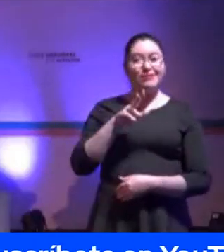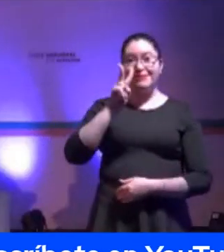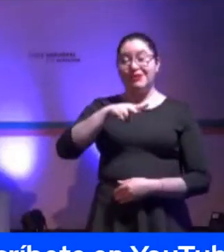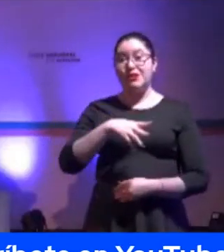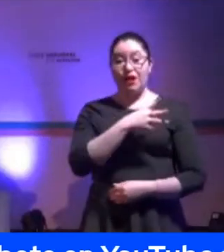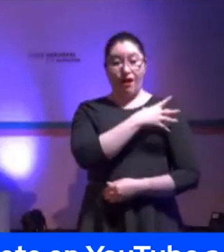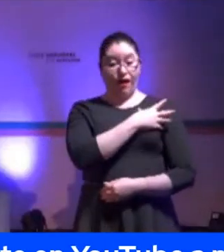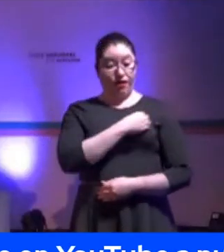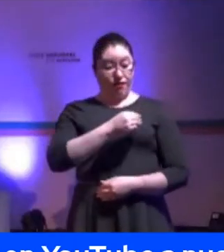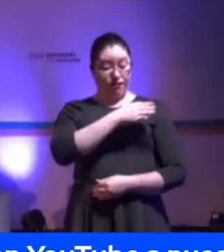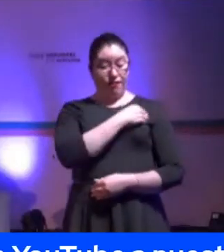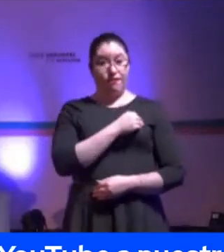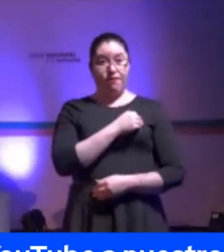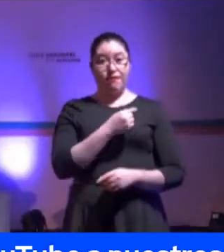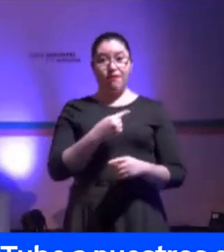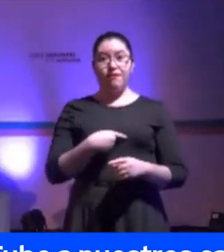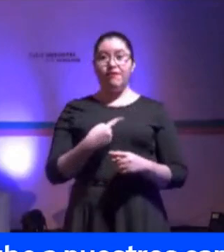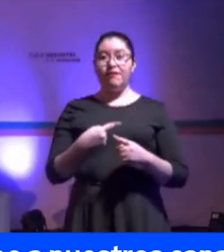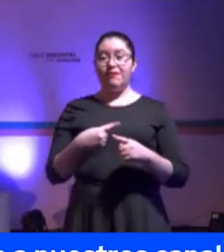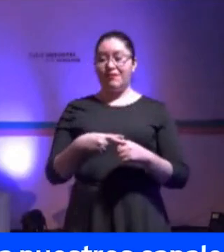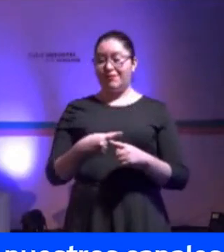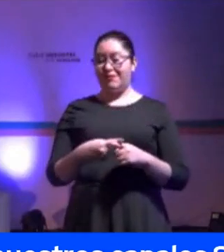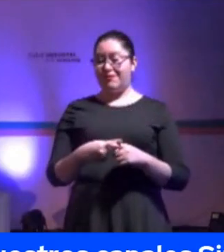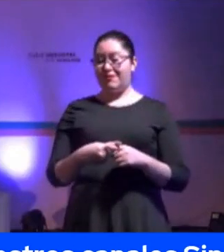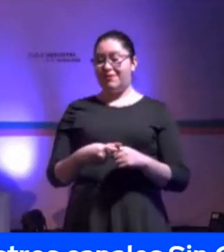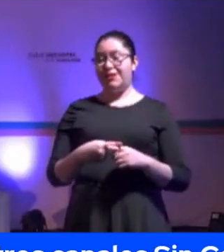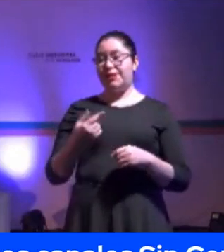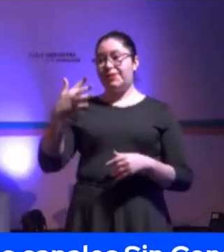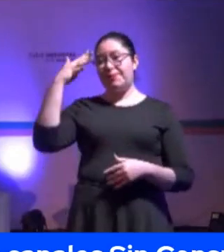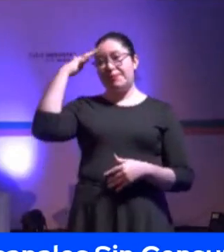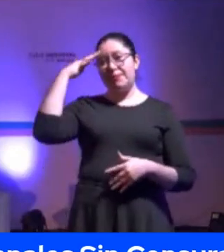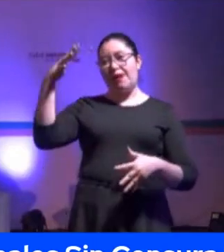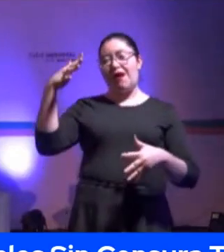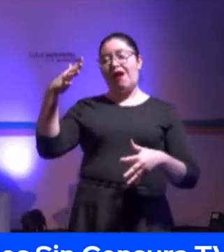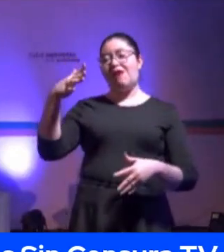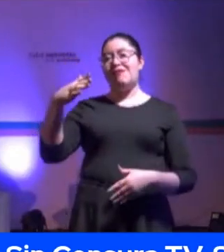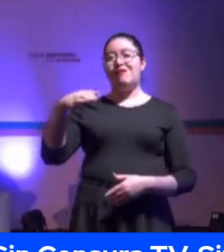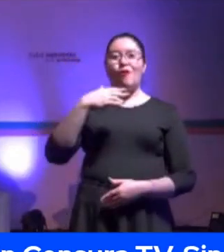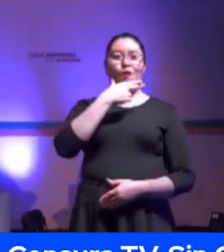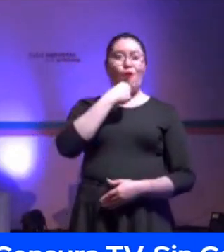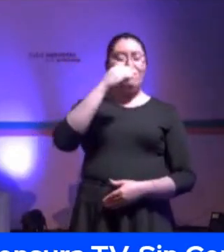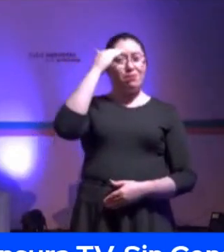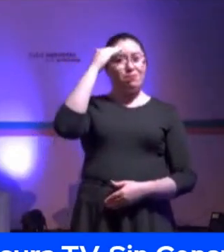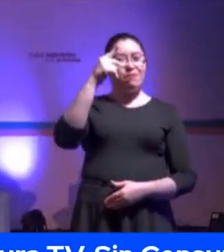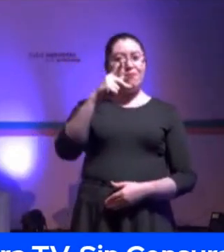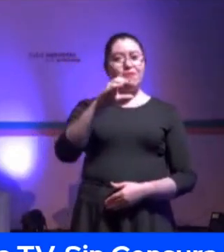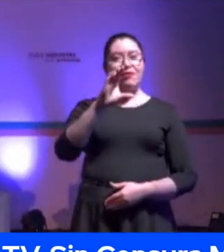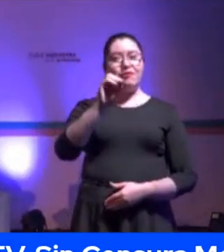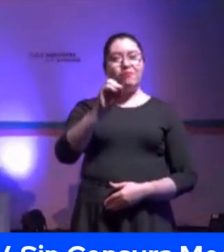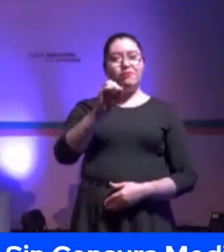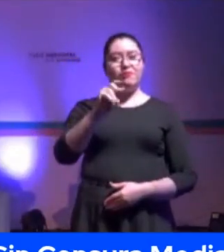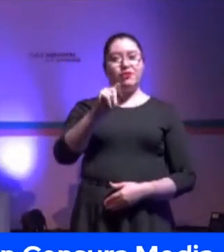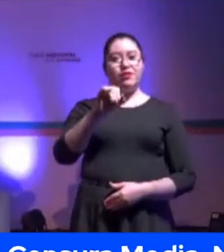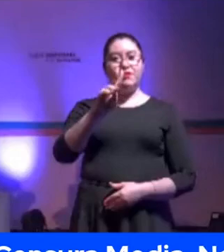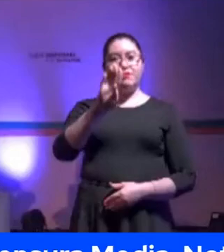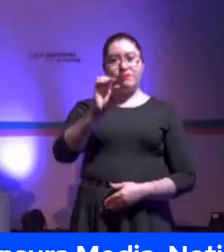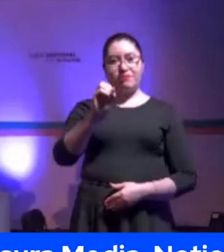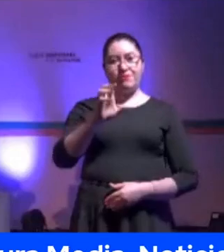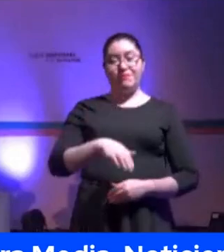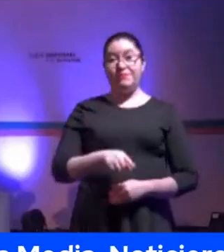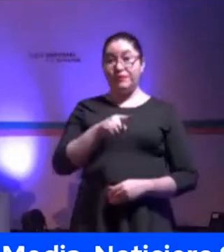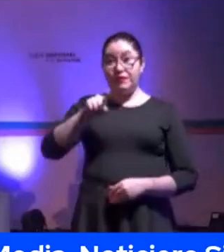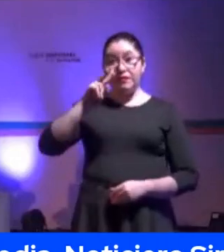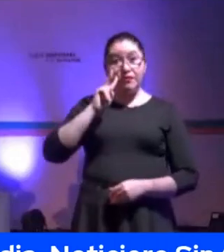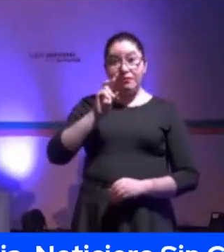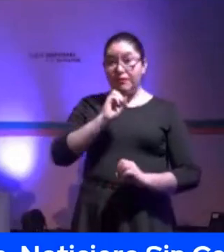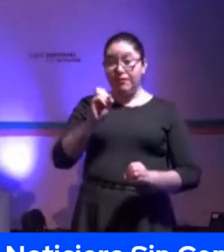hija de el gran Paco Taibo, Marina Taibo. Que si no han visto